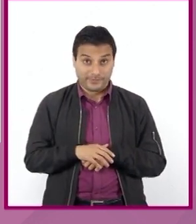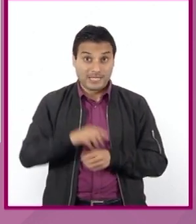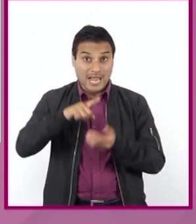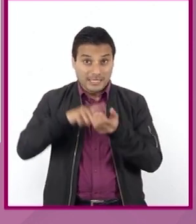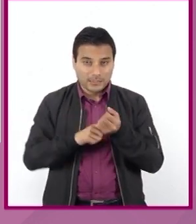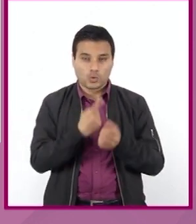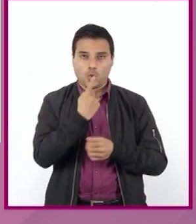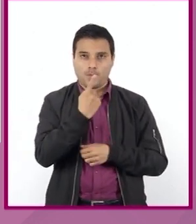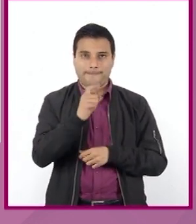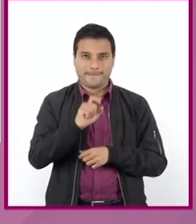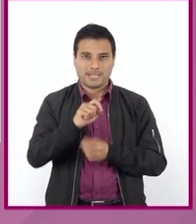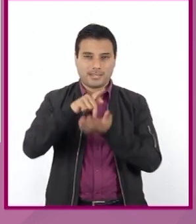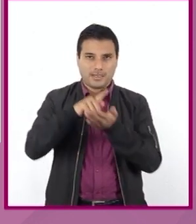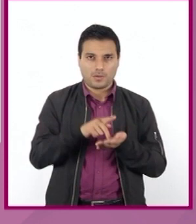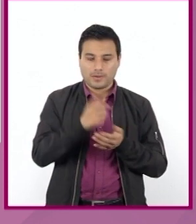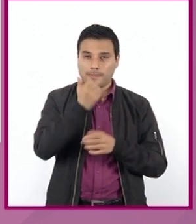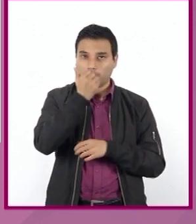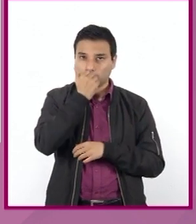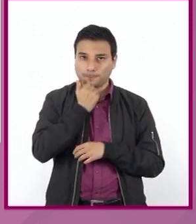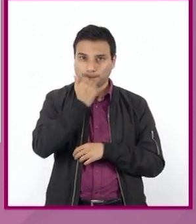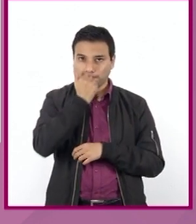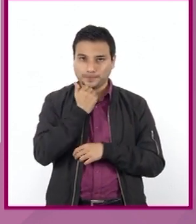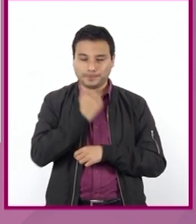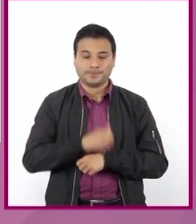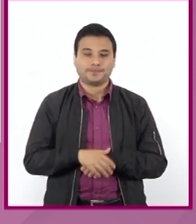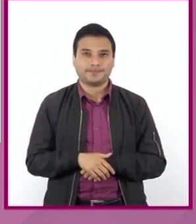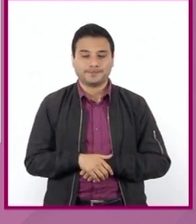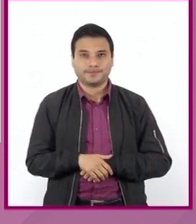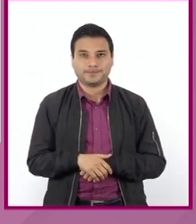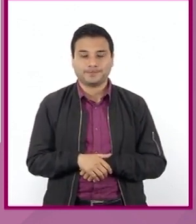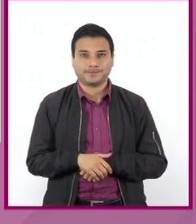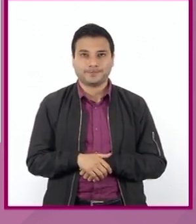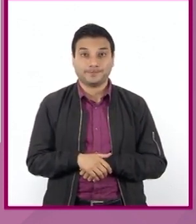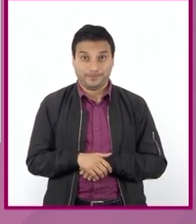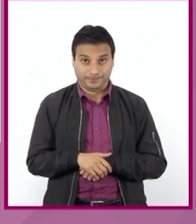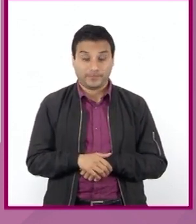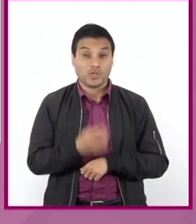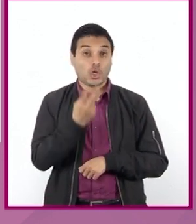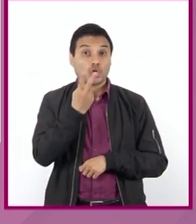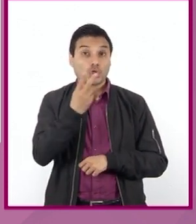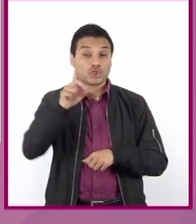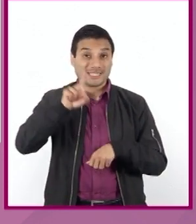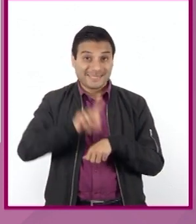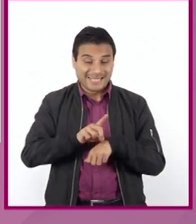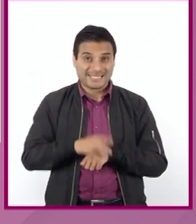un 1/20 de kilogramos de azúcar al organismo. Si para el día 2